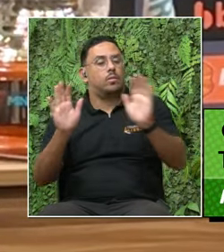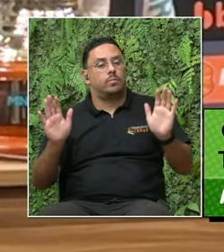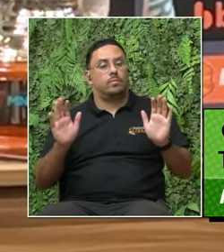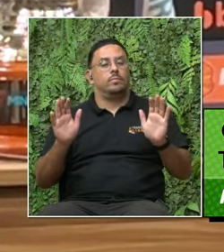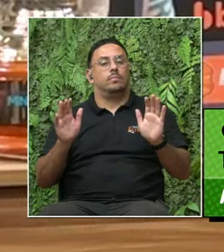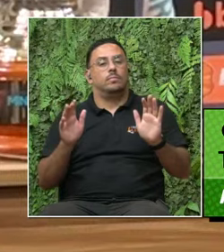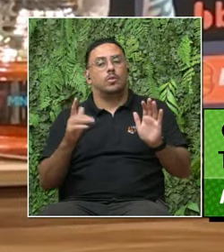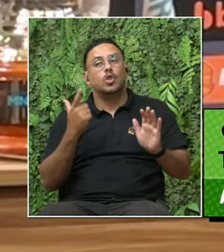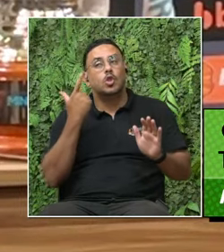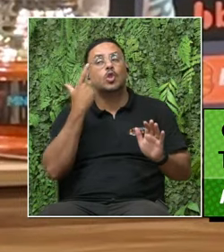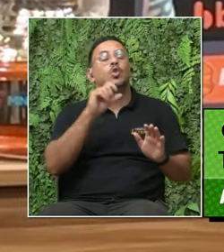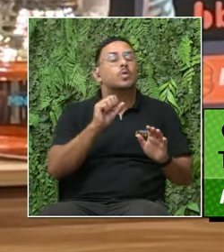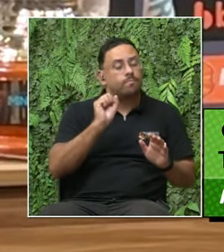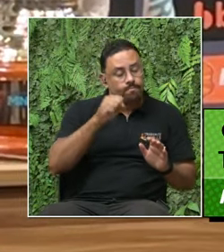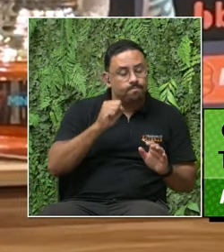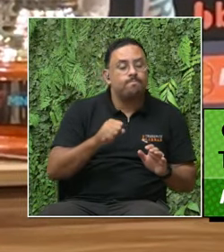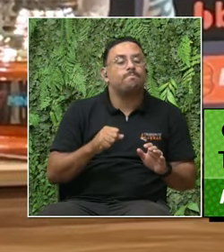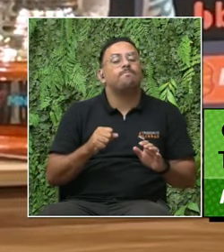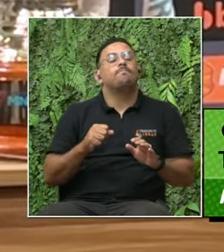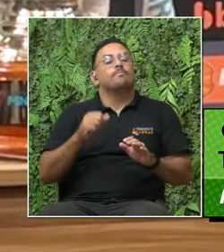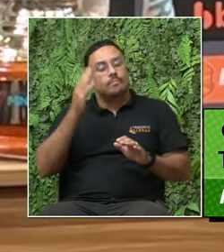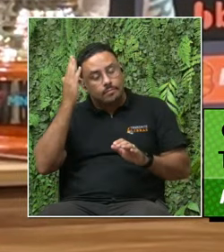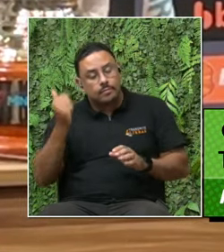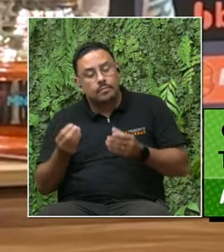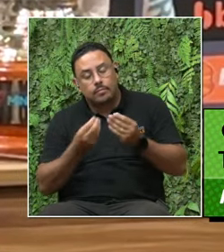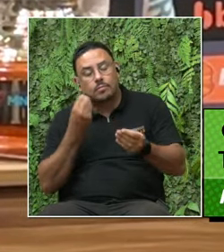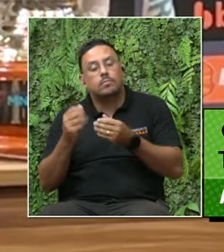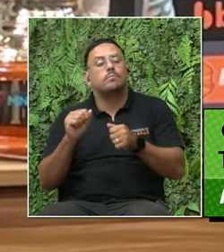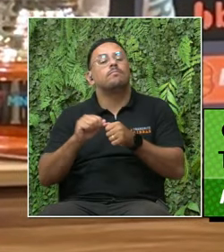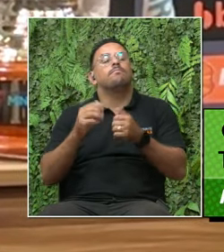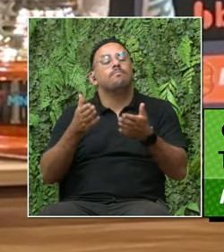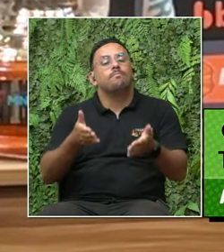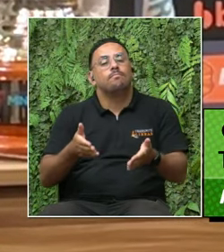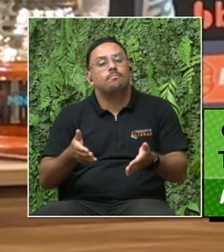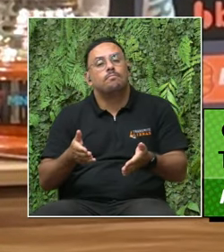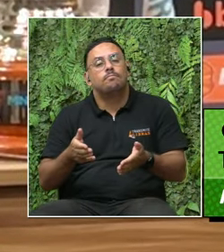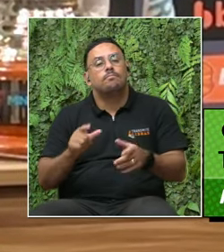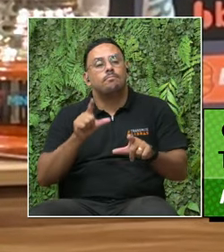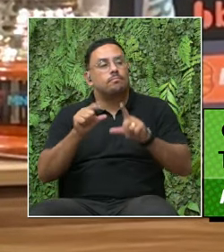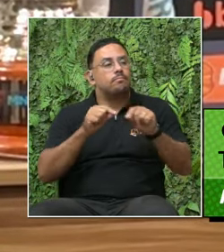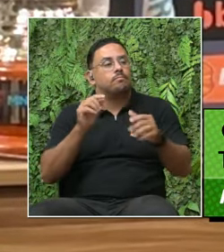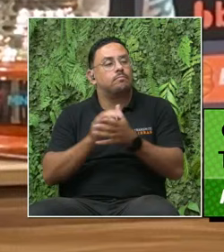con responsabil con sabiendo que juego Pero